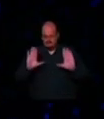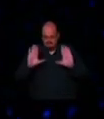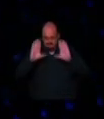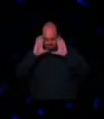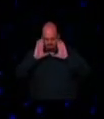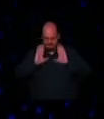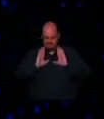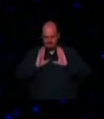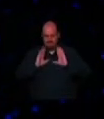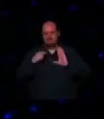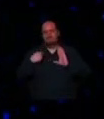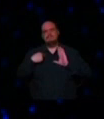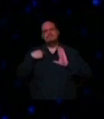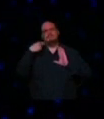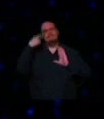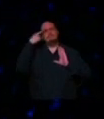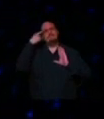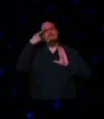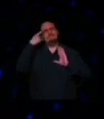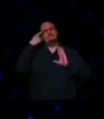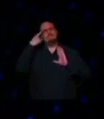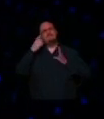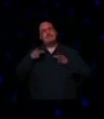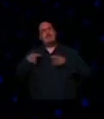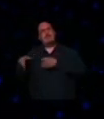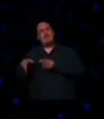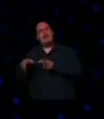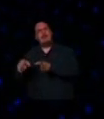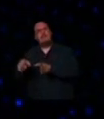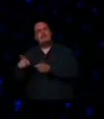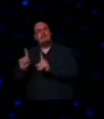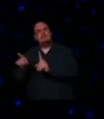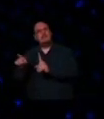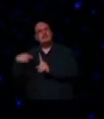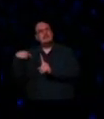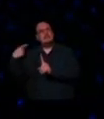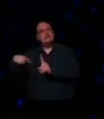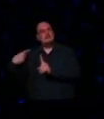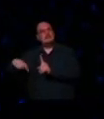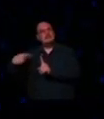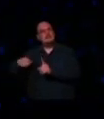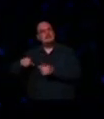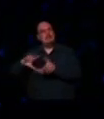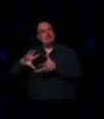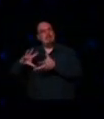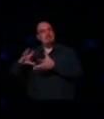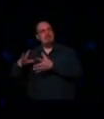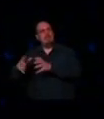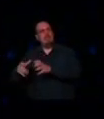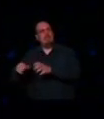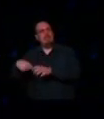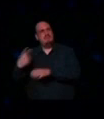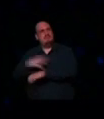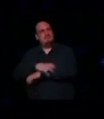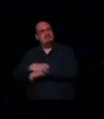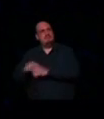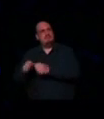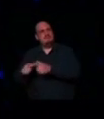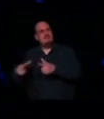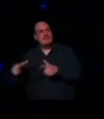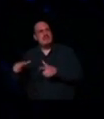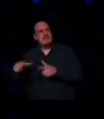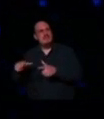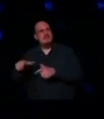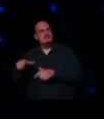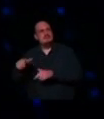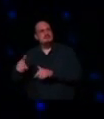que cayera en situaciones incómodas. Hay un momento que seguramente lo tienen que haber visto, cuando le cede la palabra nuevamente